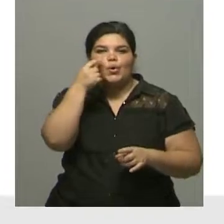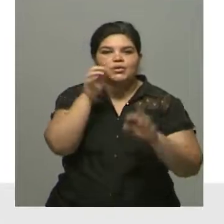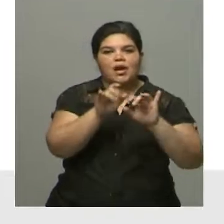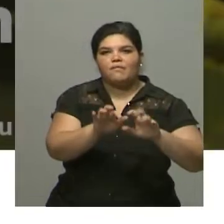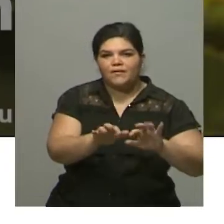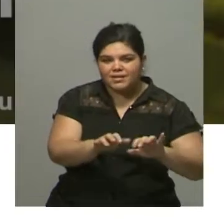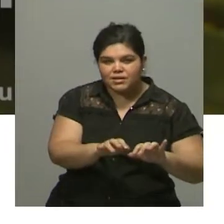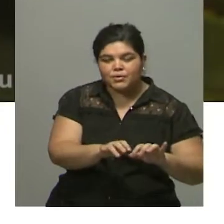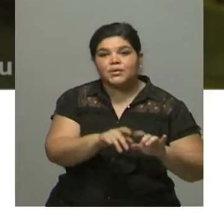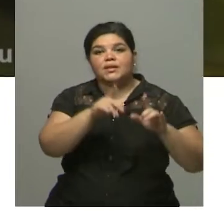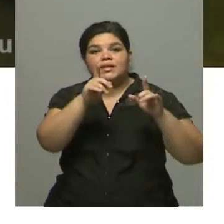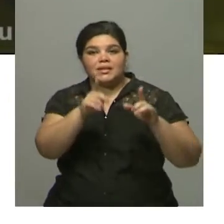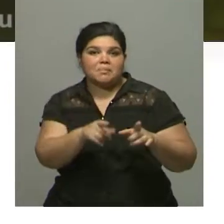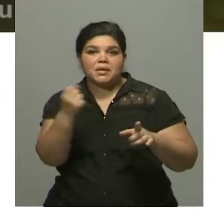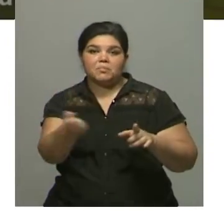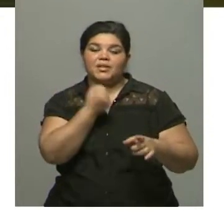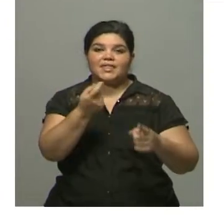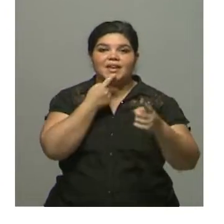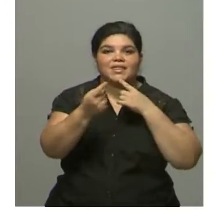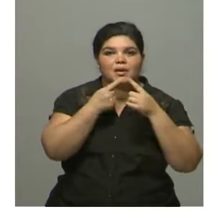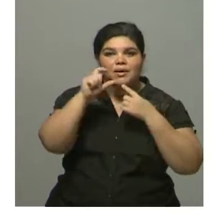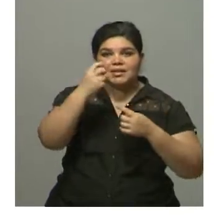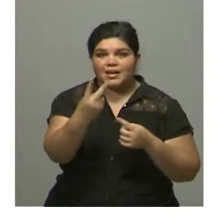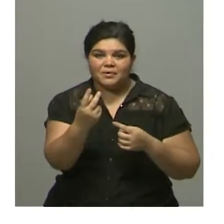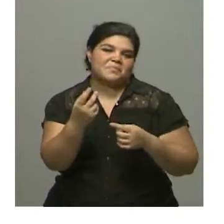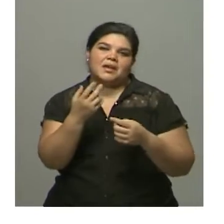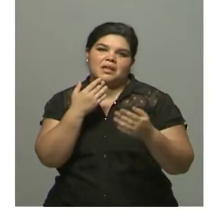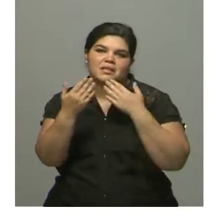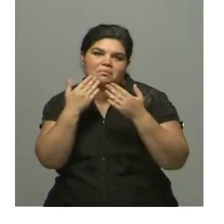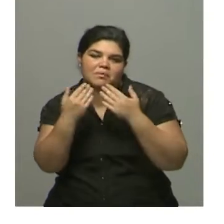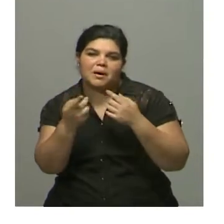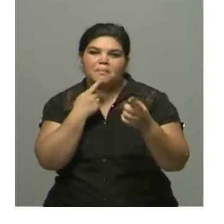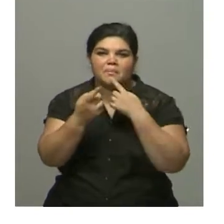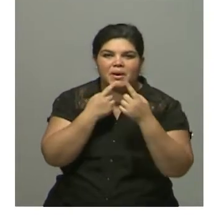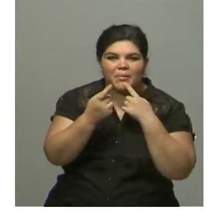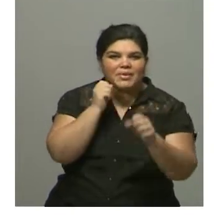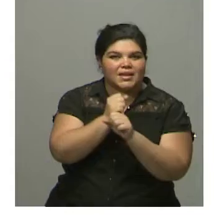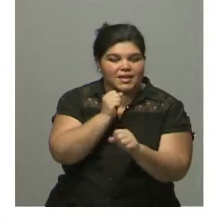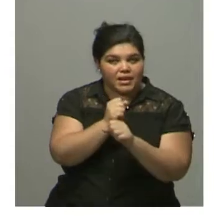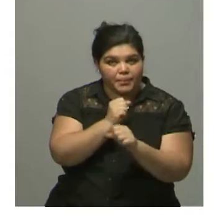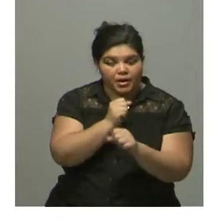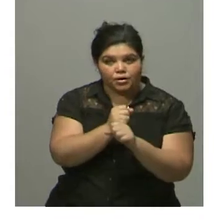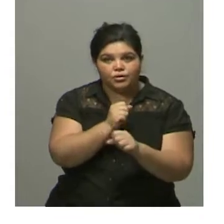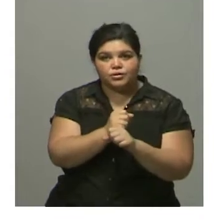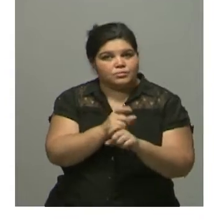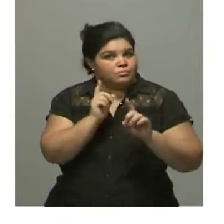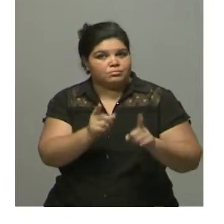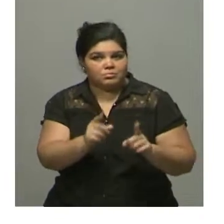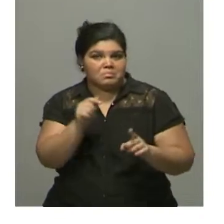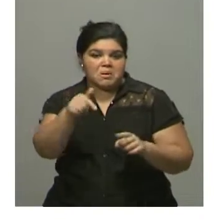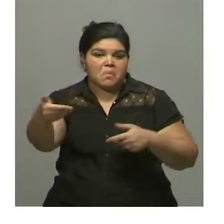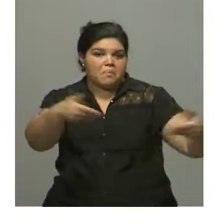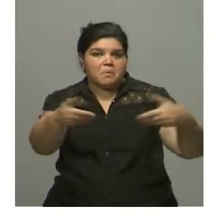hora de tener una entrevista de trabajo, hasta la formación en algún oficio, en algunas competencias que el nuevo mercado de trabajo está